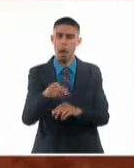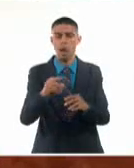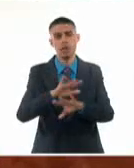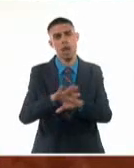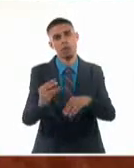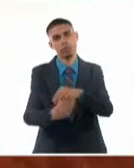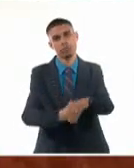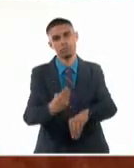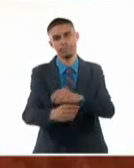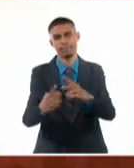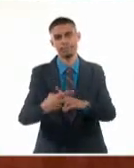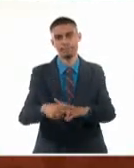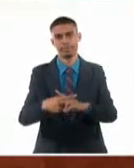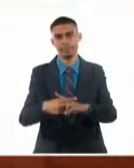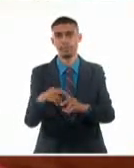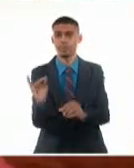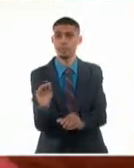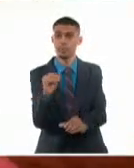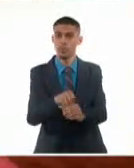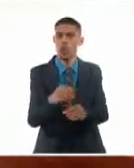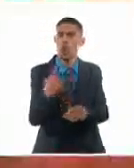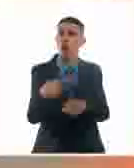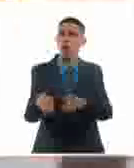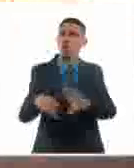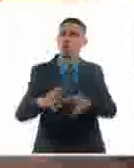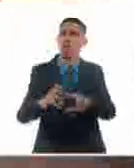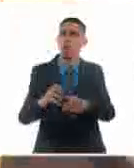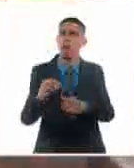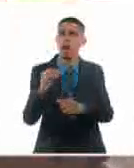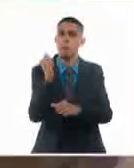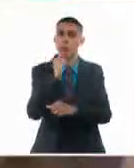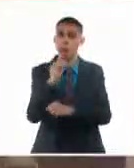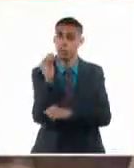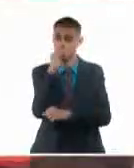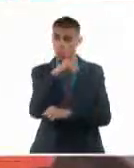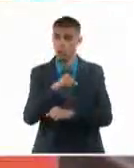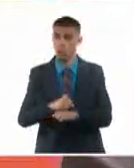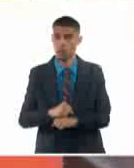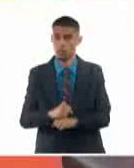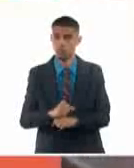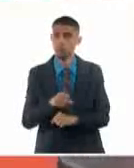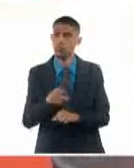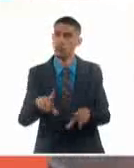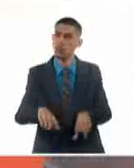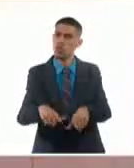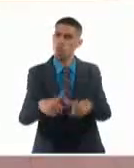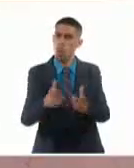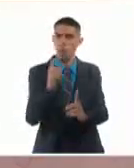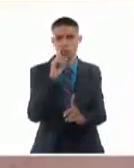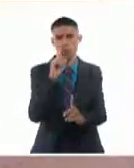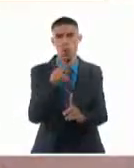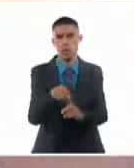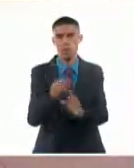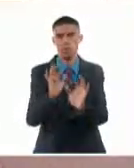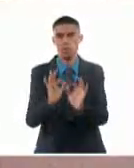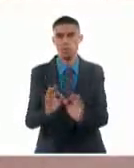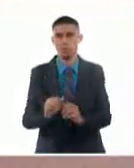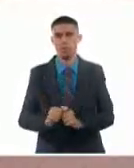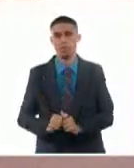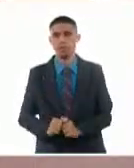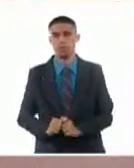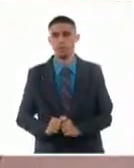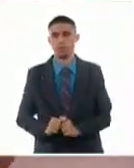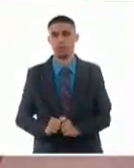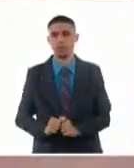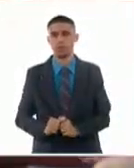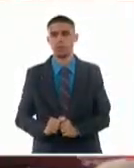variante de incorporar otros elementos más modernos. El Internos cumple las intenciones de la edición respecto a la